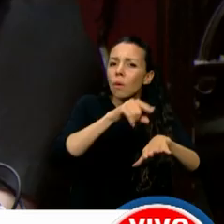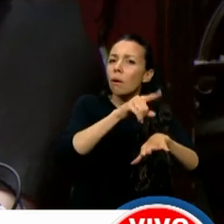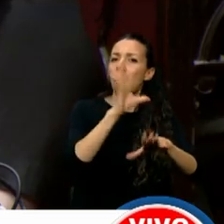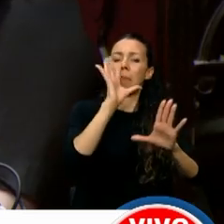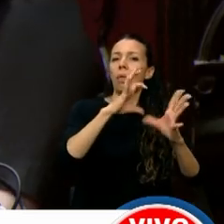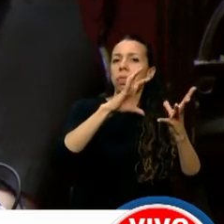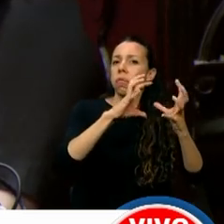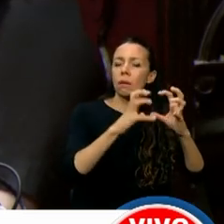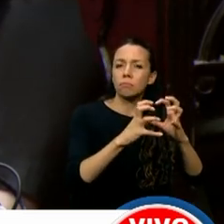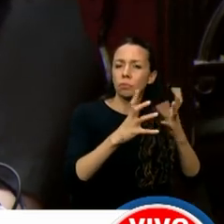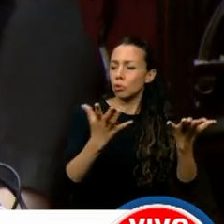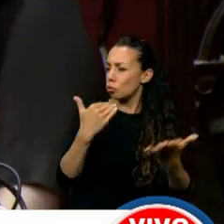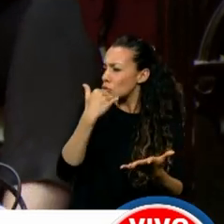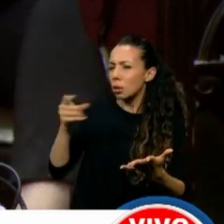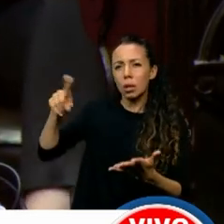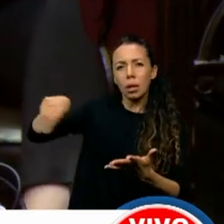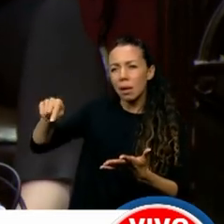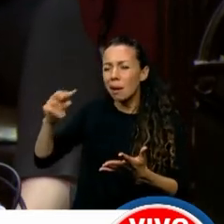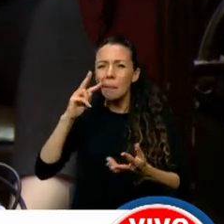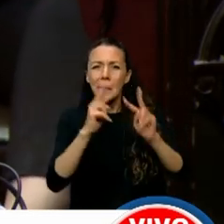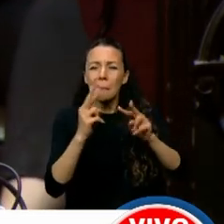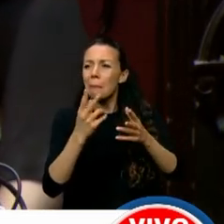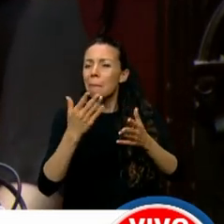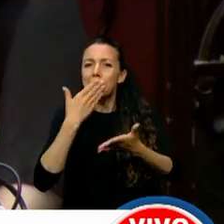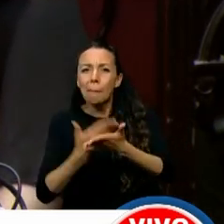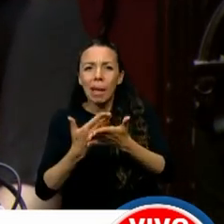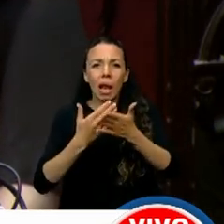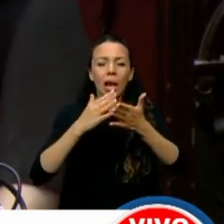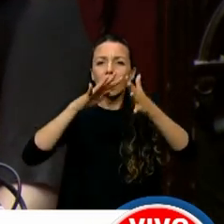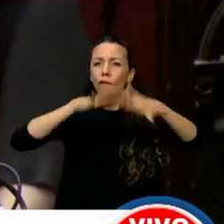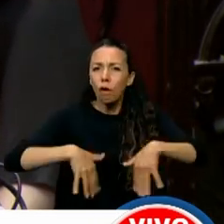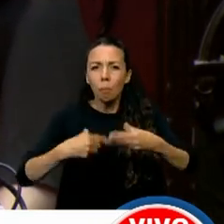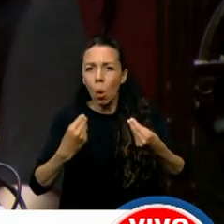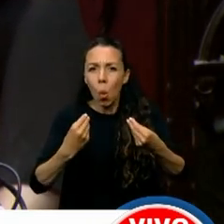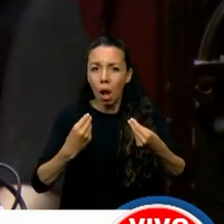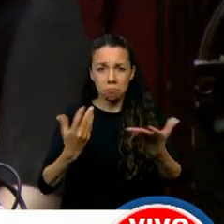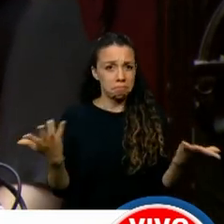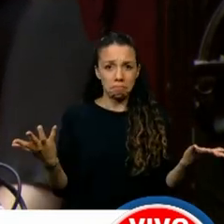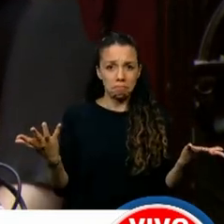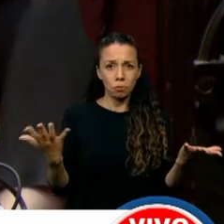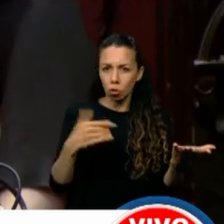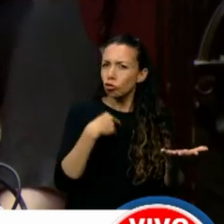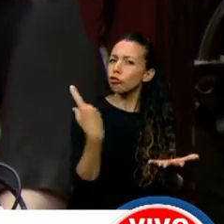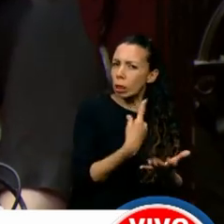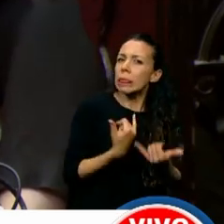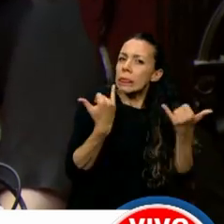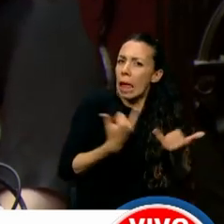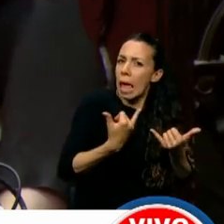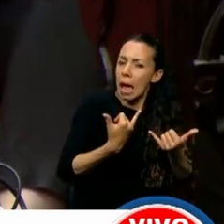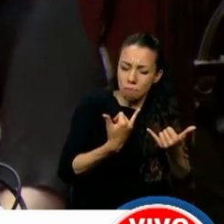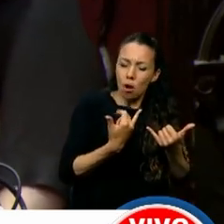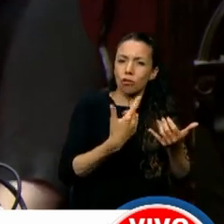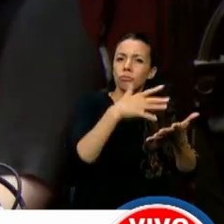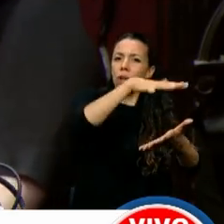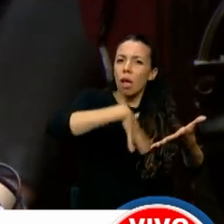qué papeles están mirando pero todos tenemos en carpeta y arriba de los escritorios en lo que